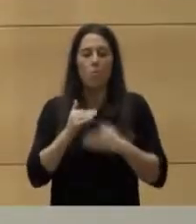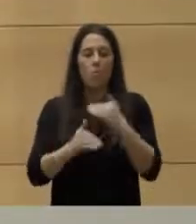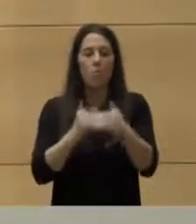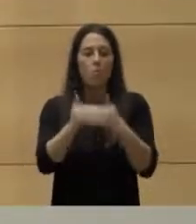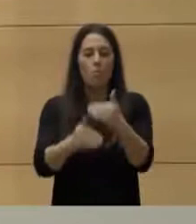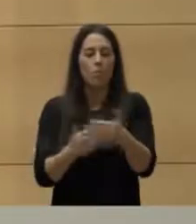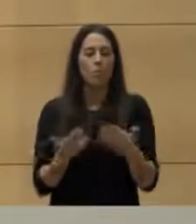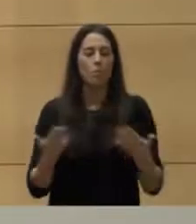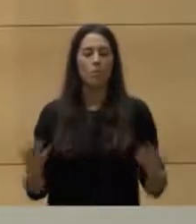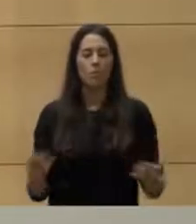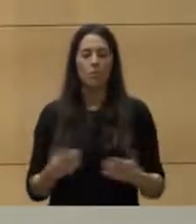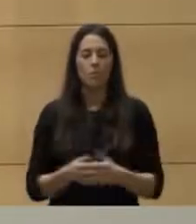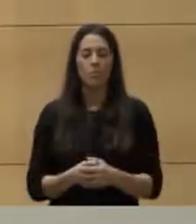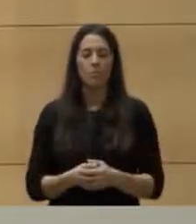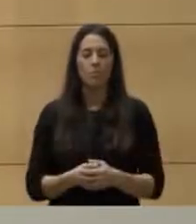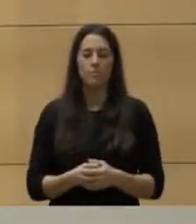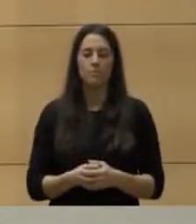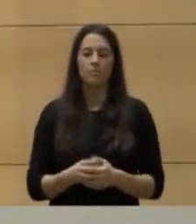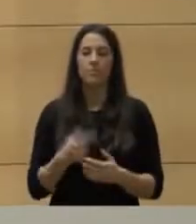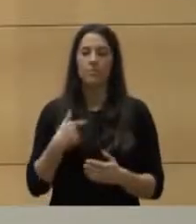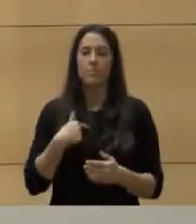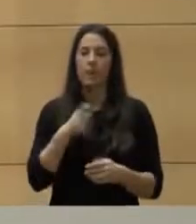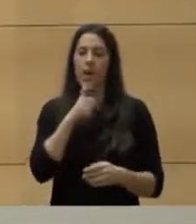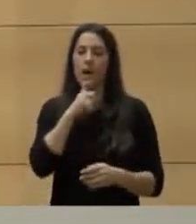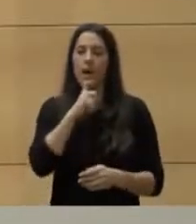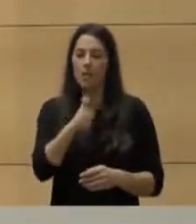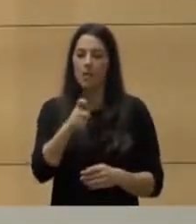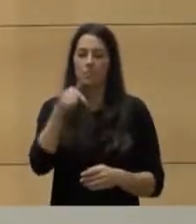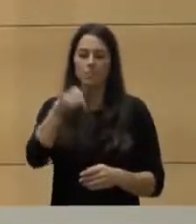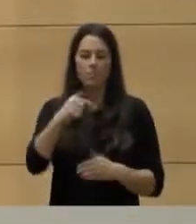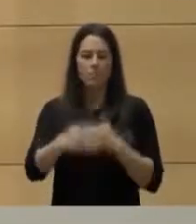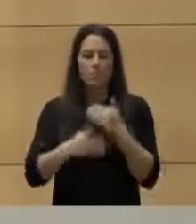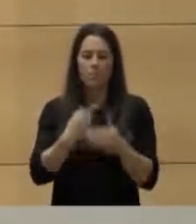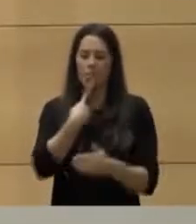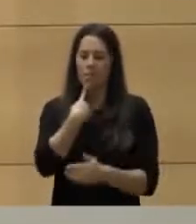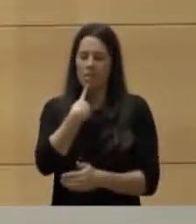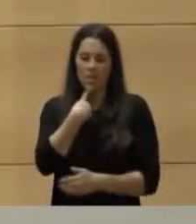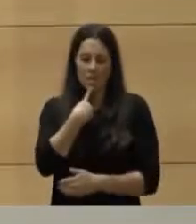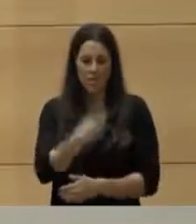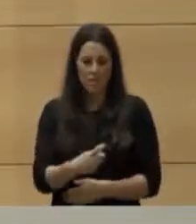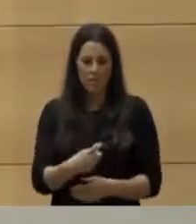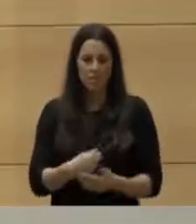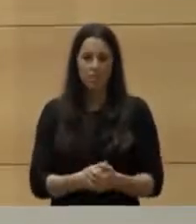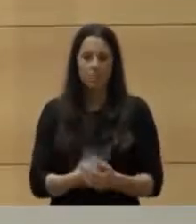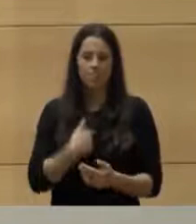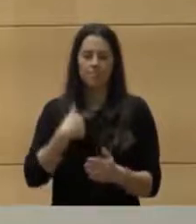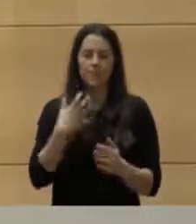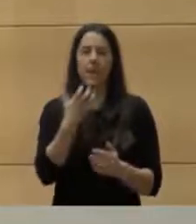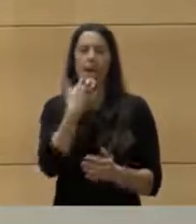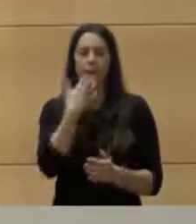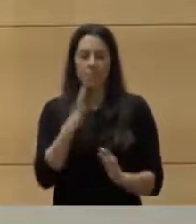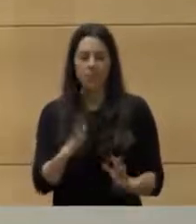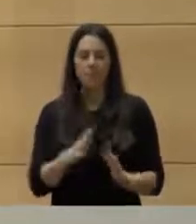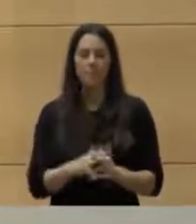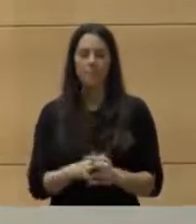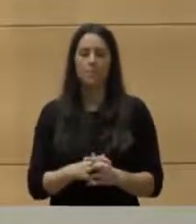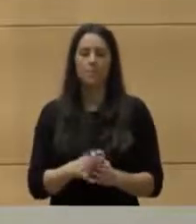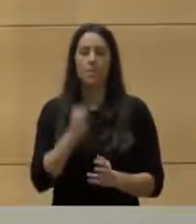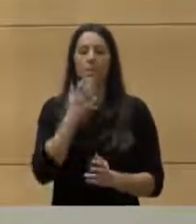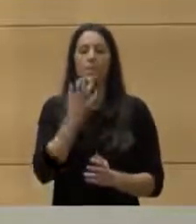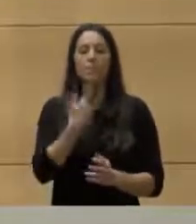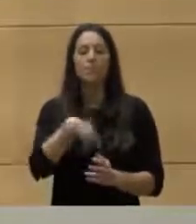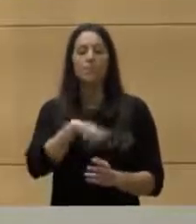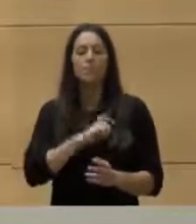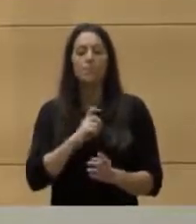a ustedes que va a ser extremadamente difícil. Y les voy a poner un ejemplo. Si nosotros afrontamos esto desde